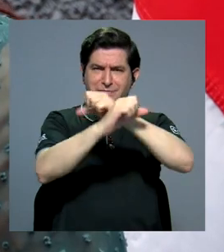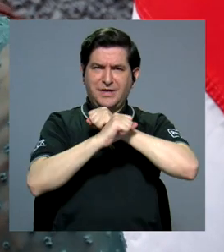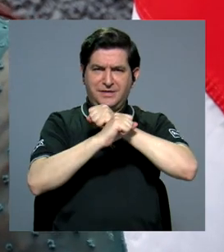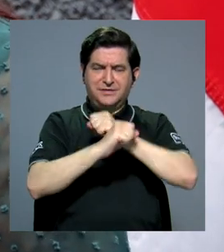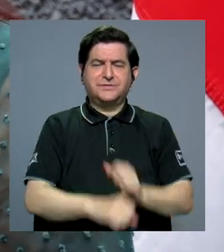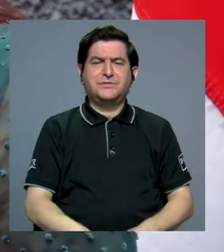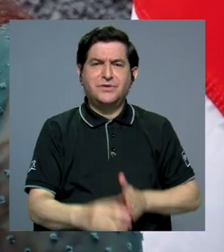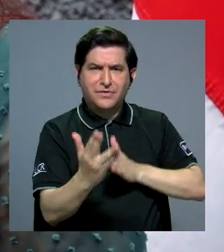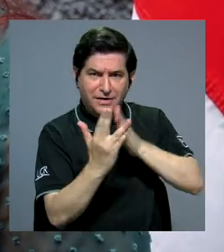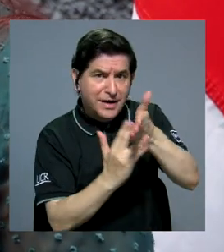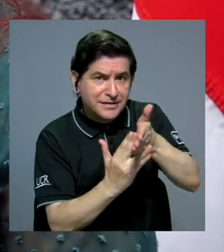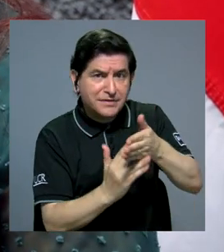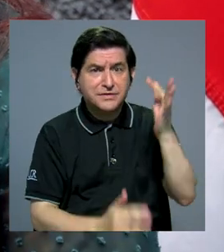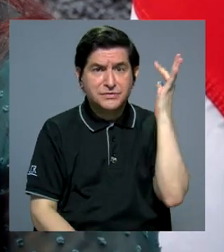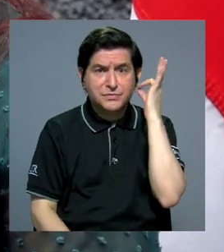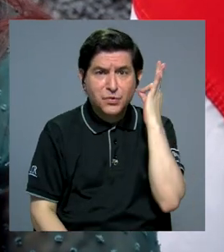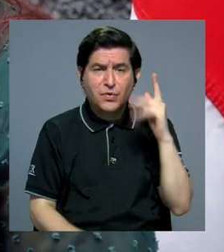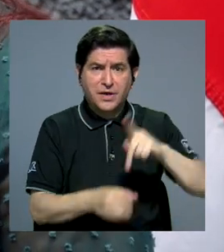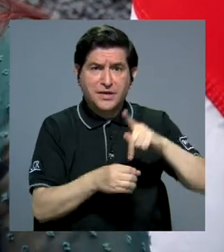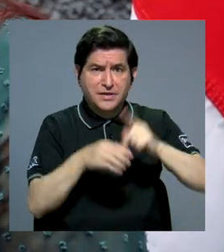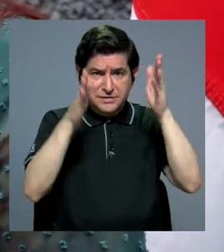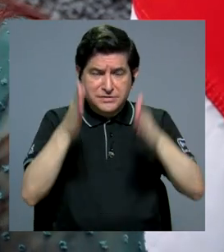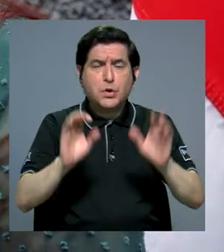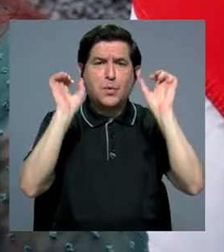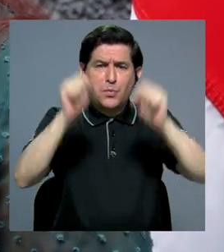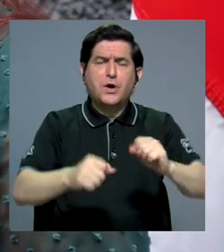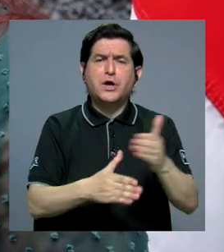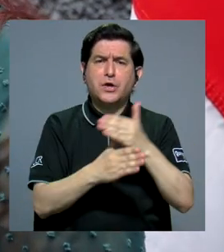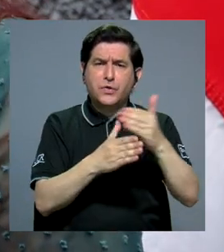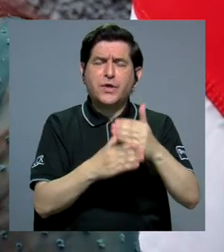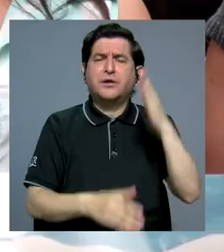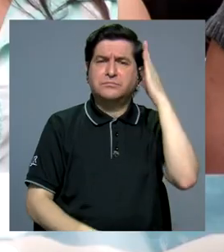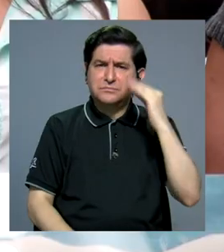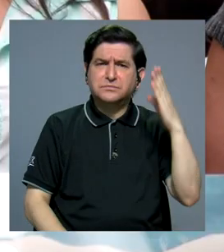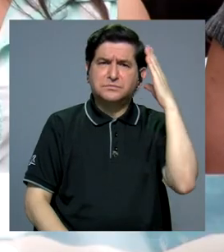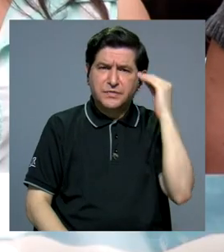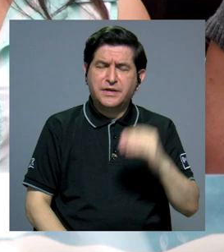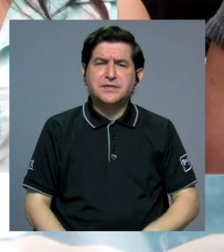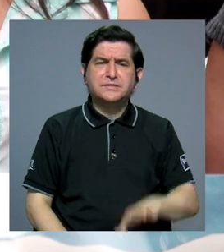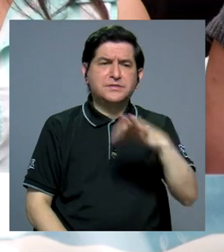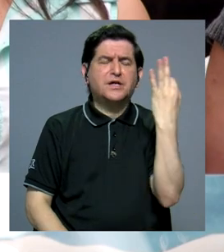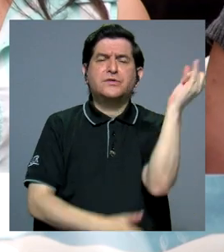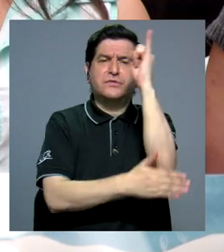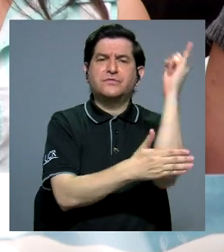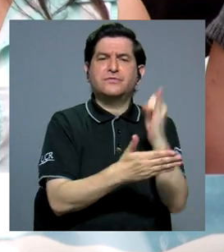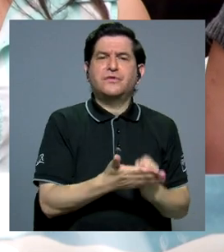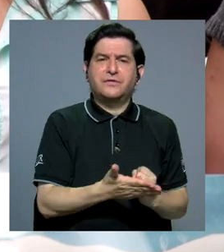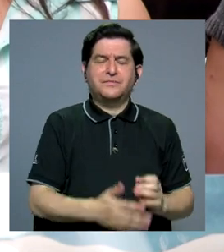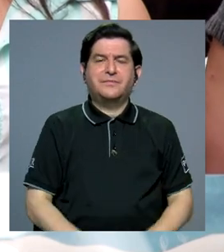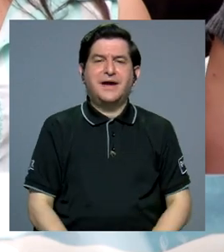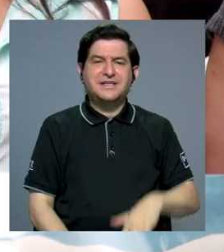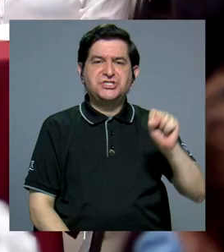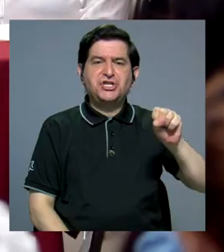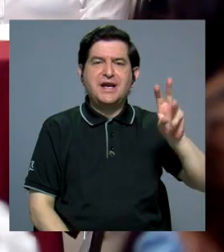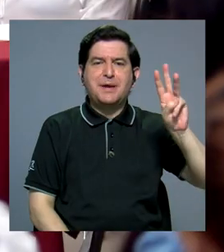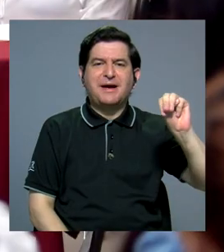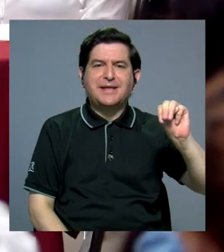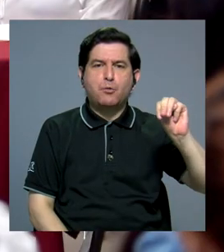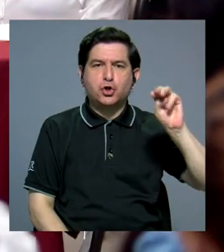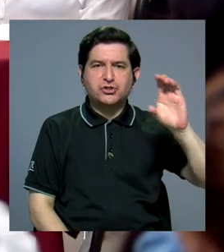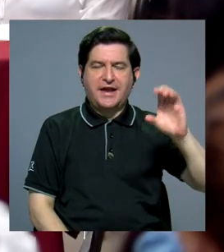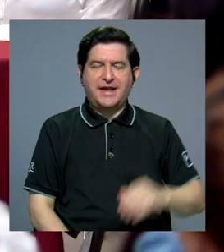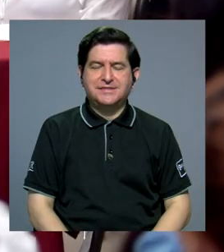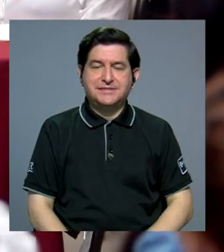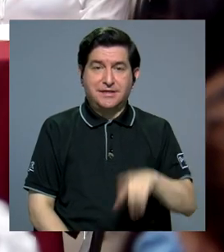espacio seguro a través del cual las mujeres que participan pueden compartir sus experiencias en un formato artístico. Shirley